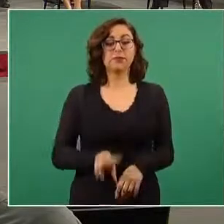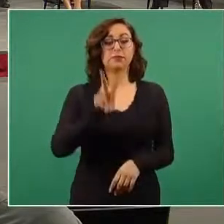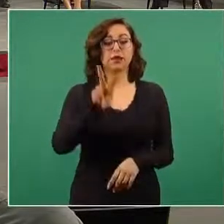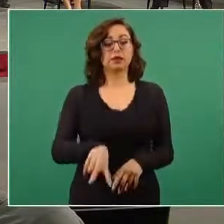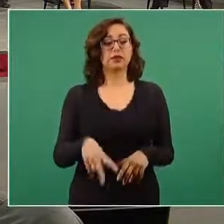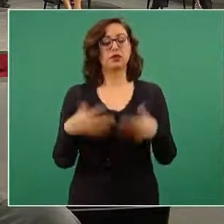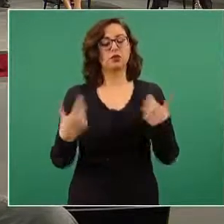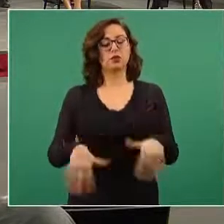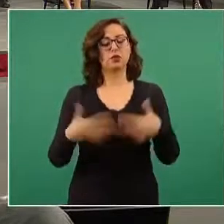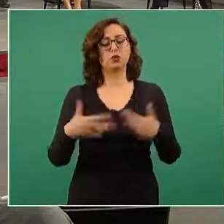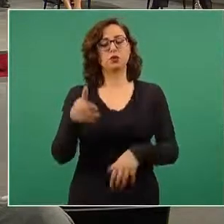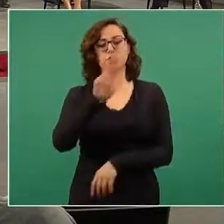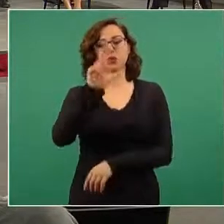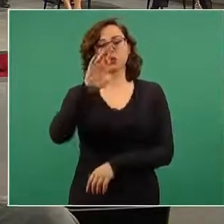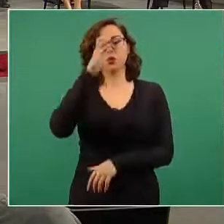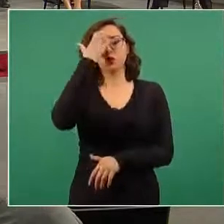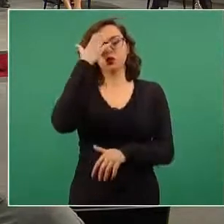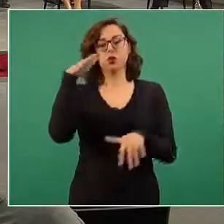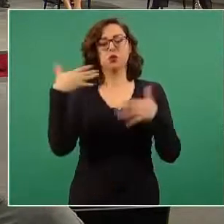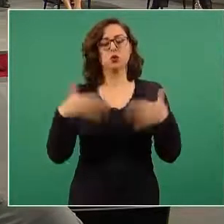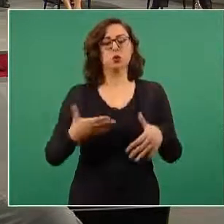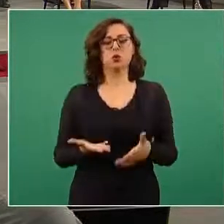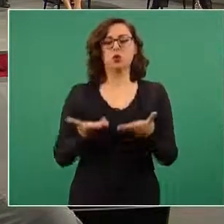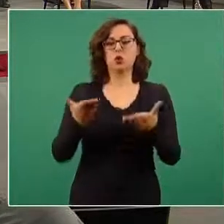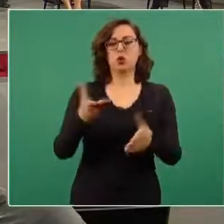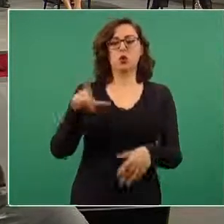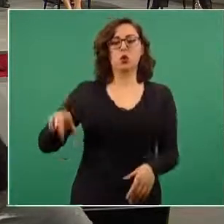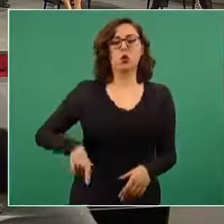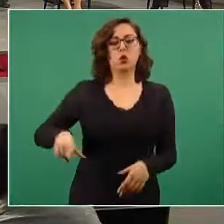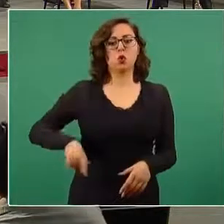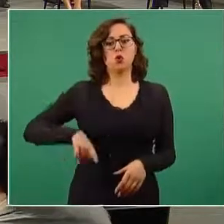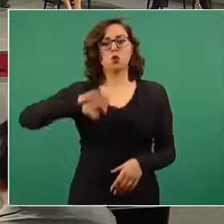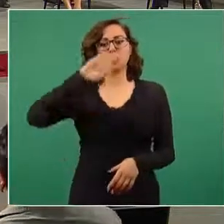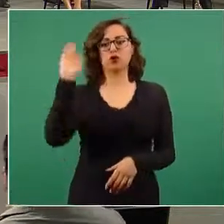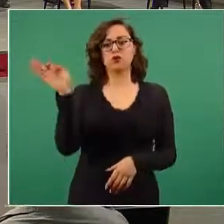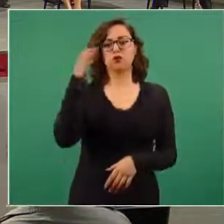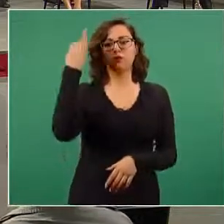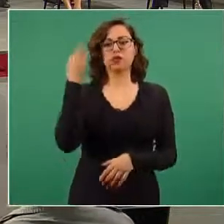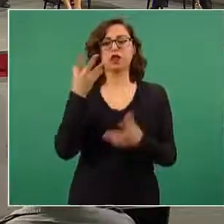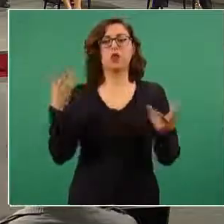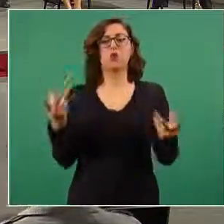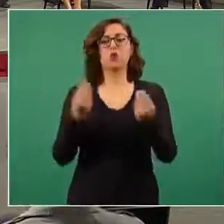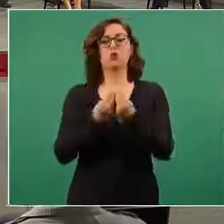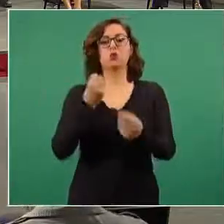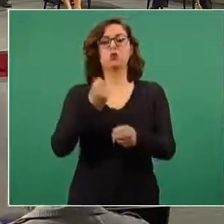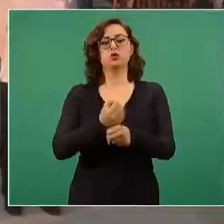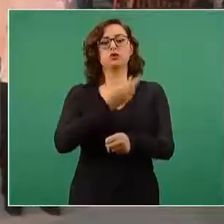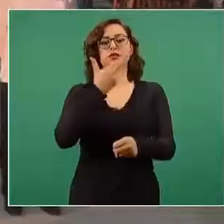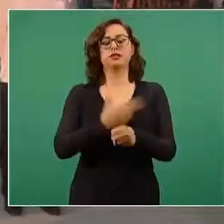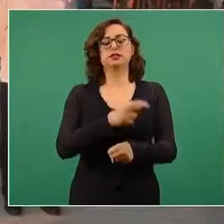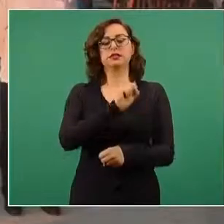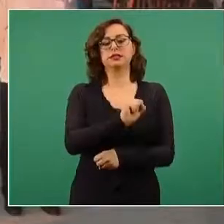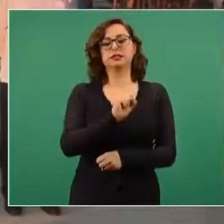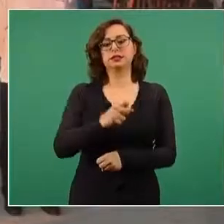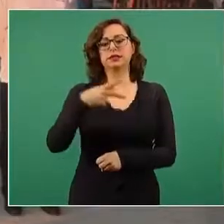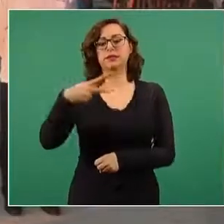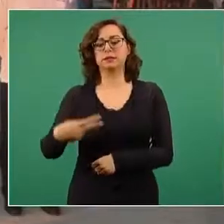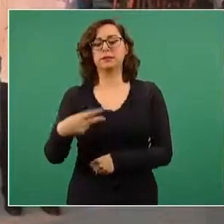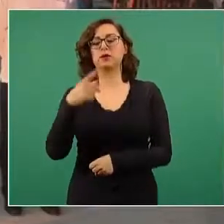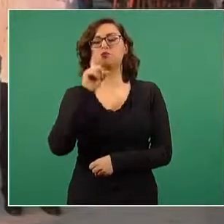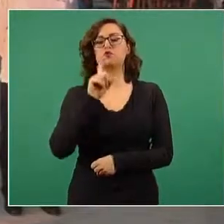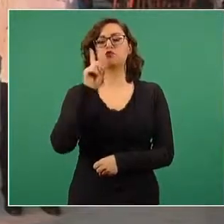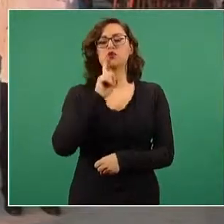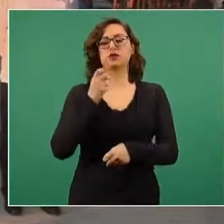coordinación del gobierno federal con la secretaria de Seguridad Pública, Rosa Isela Rodríguez, y